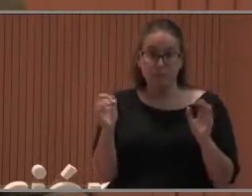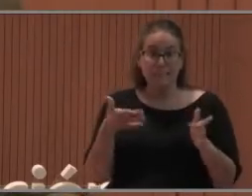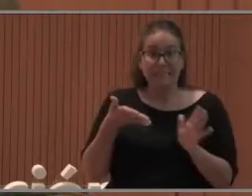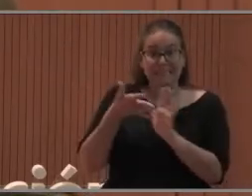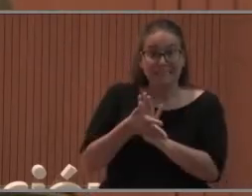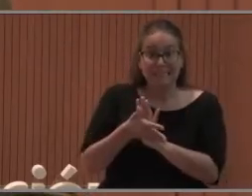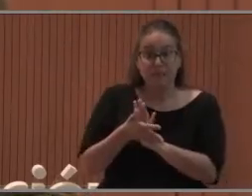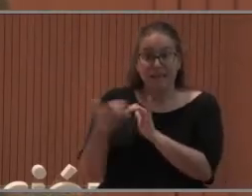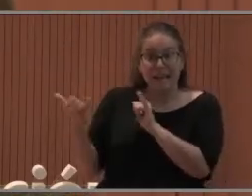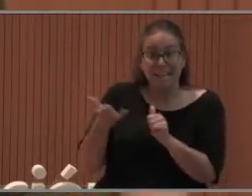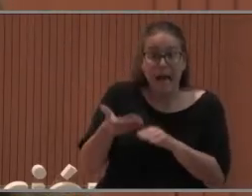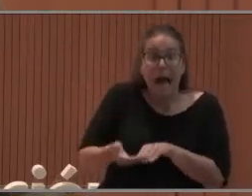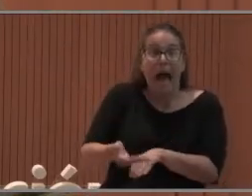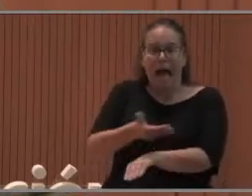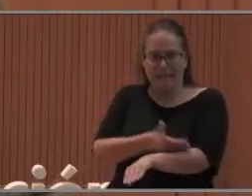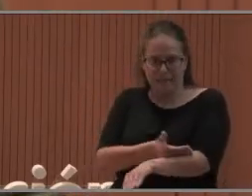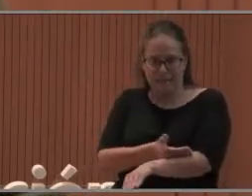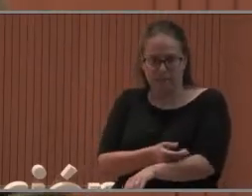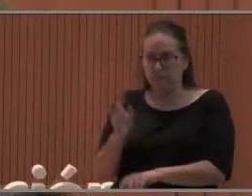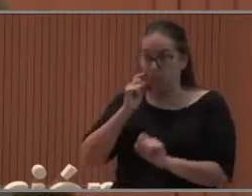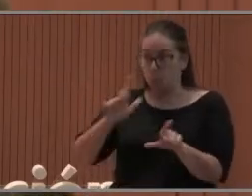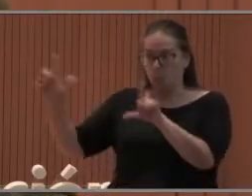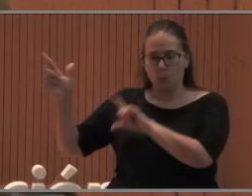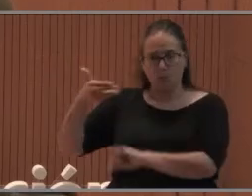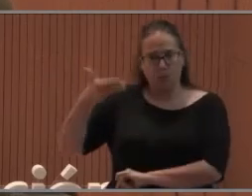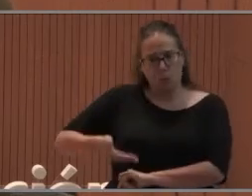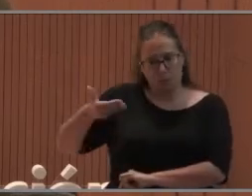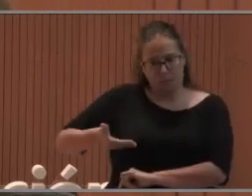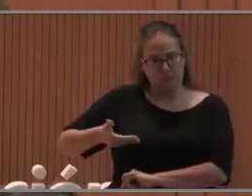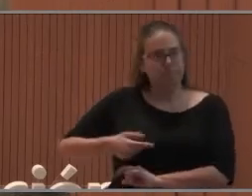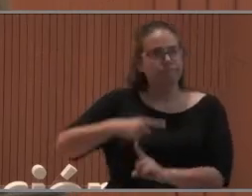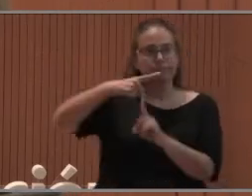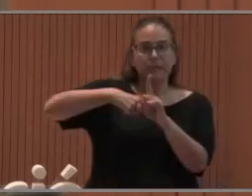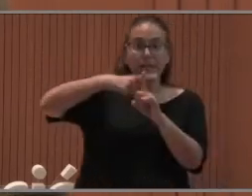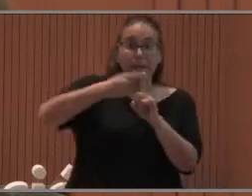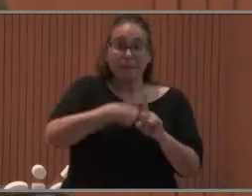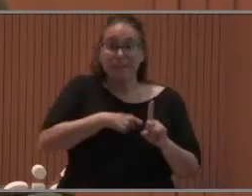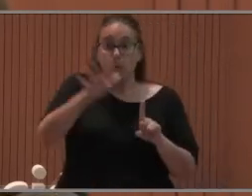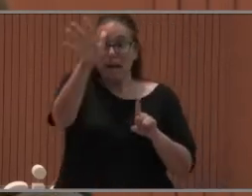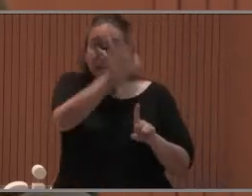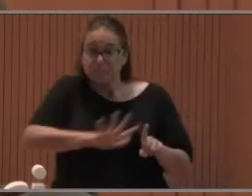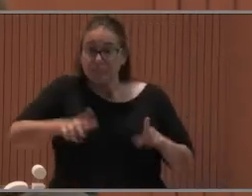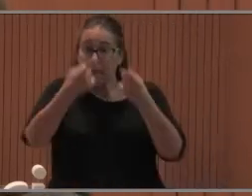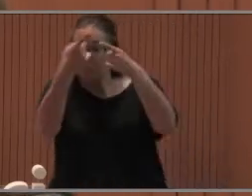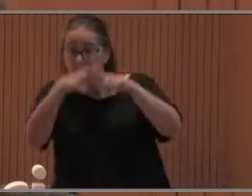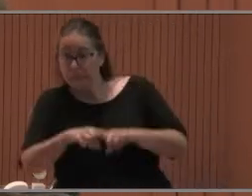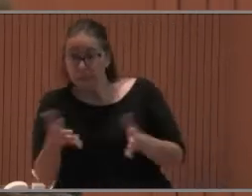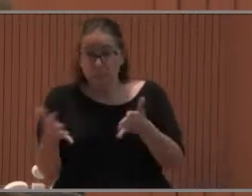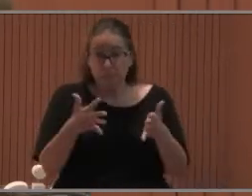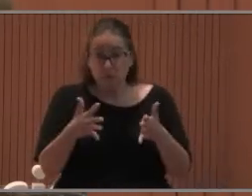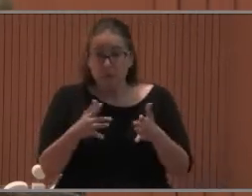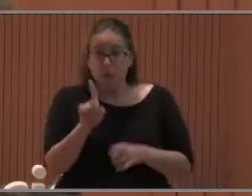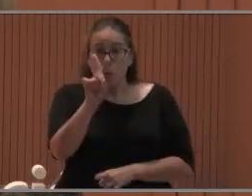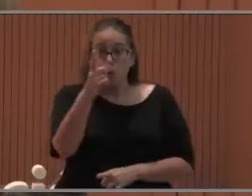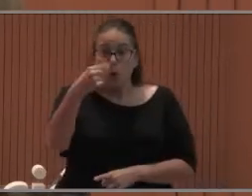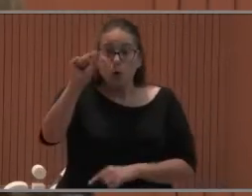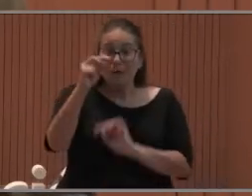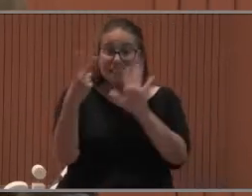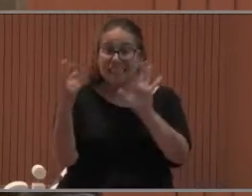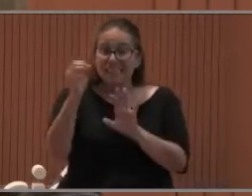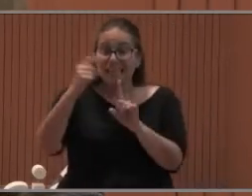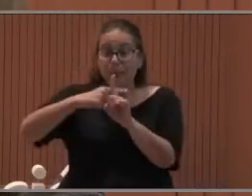Esto es inequívoco. Hay algunos datos que lo avalan. La temperatura media de España ha aumentado alrededor de 1,7 grados desde el